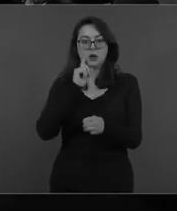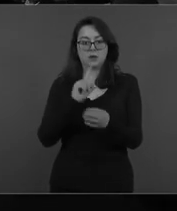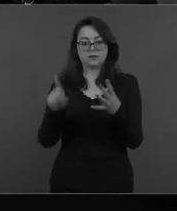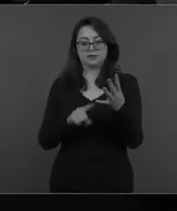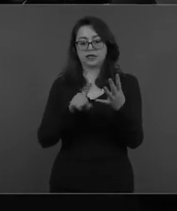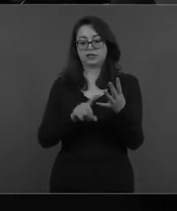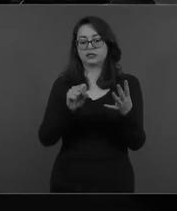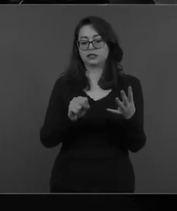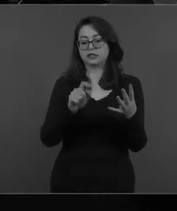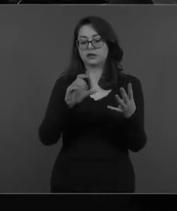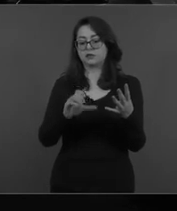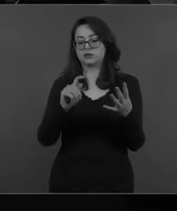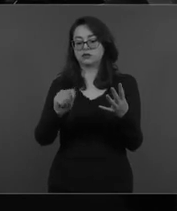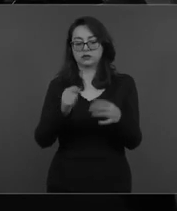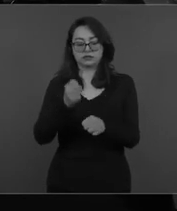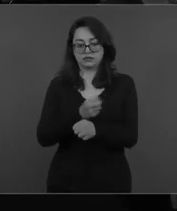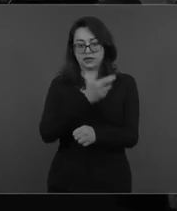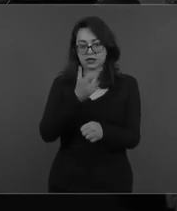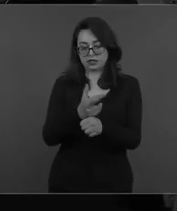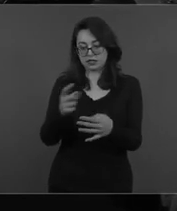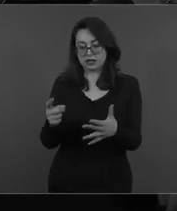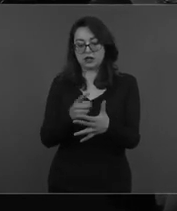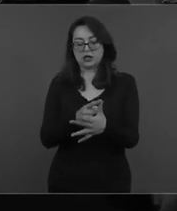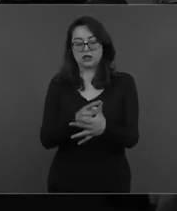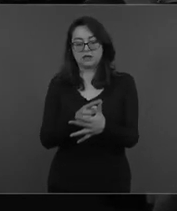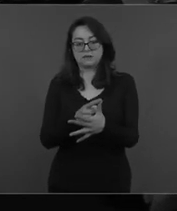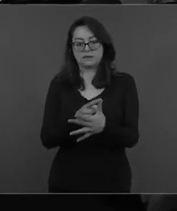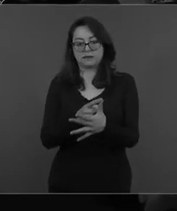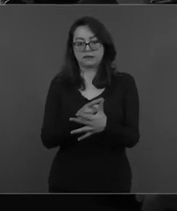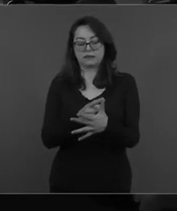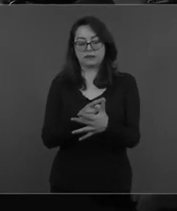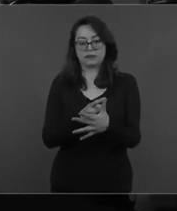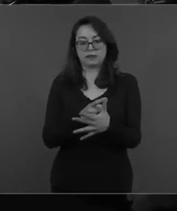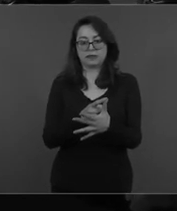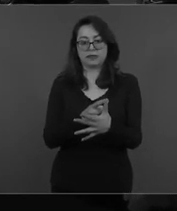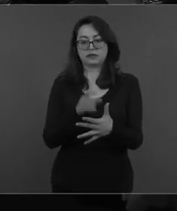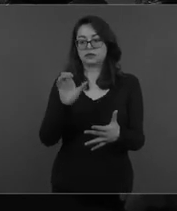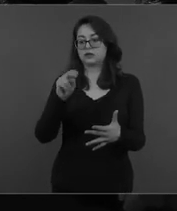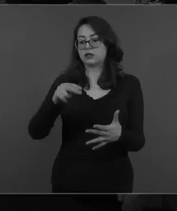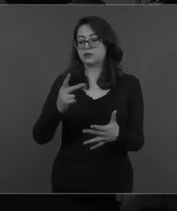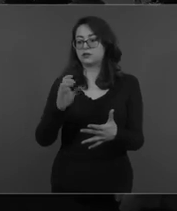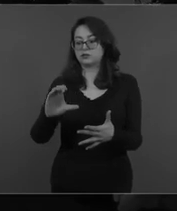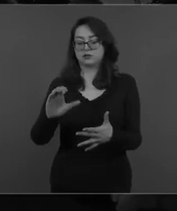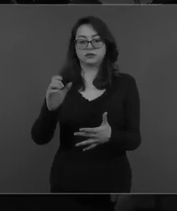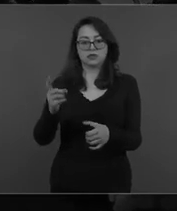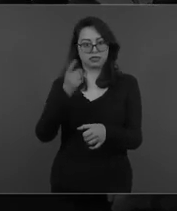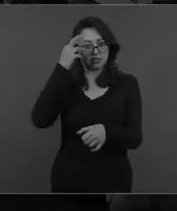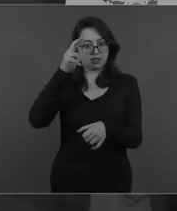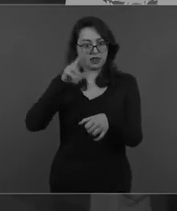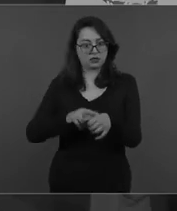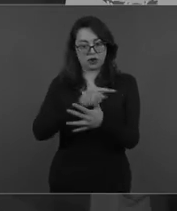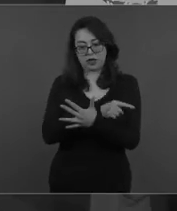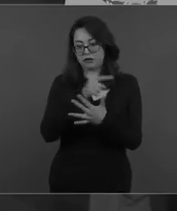de Comunicaciones, Transportes, la directora de Protección Civil.